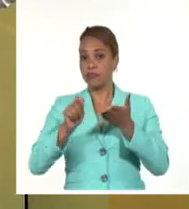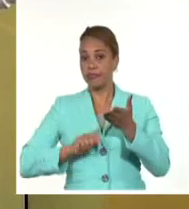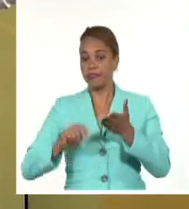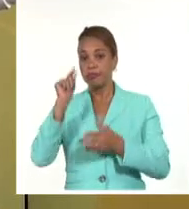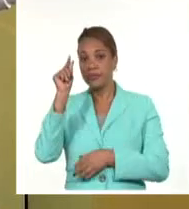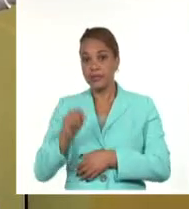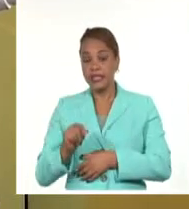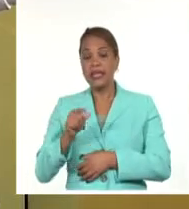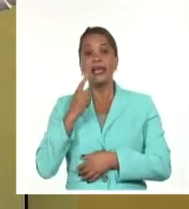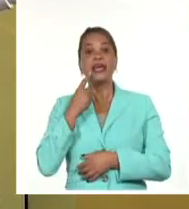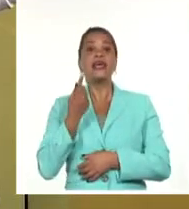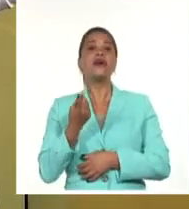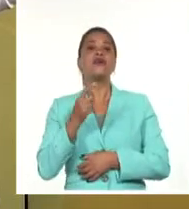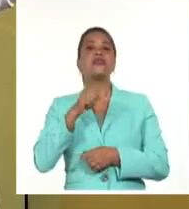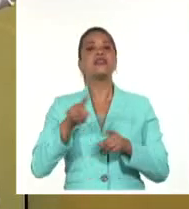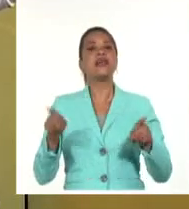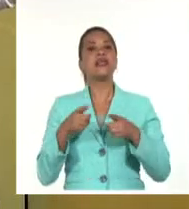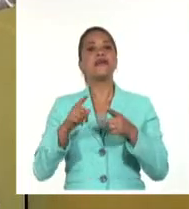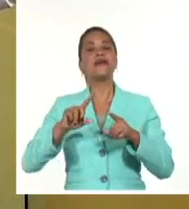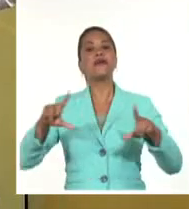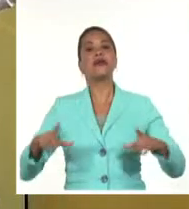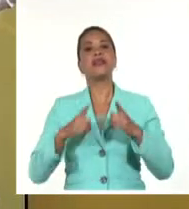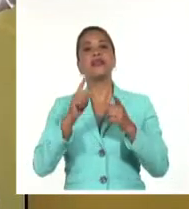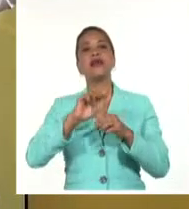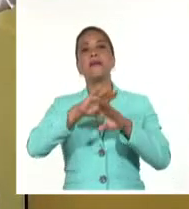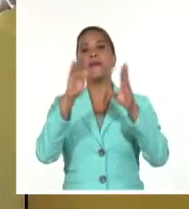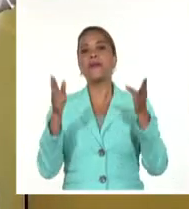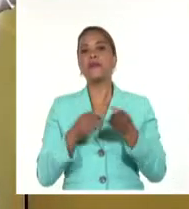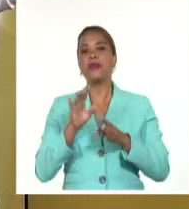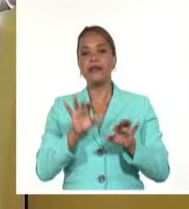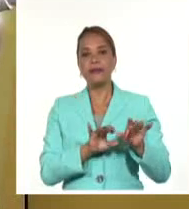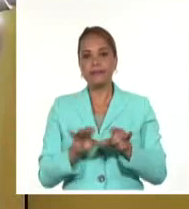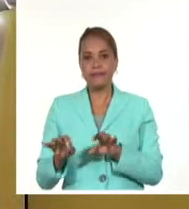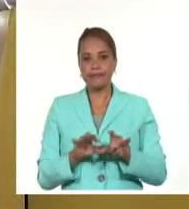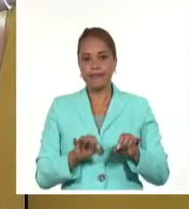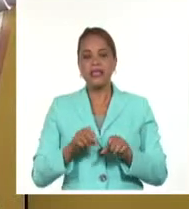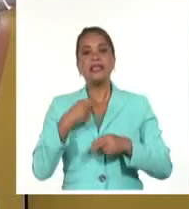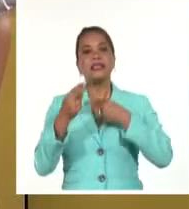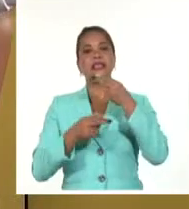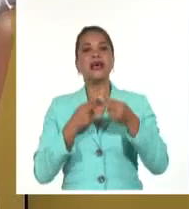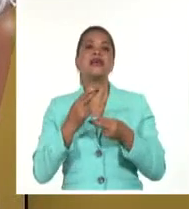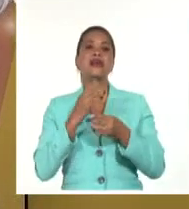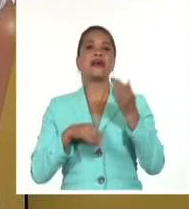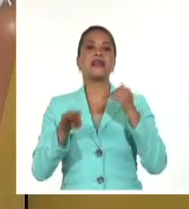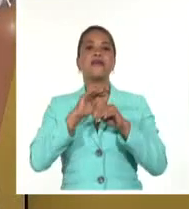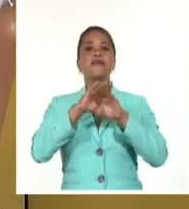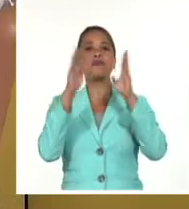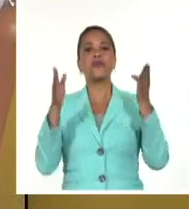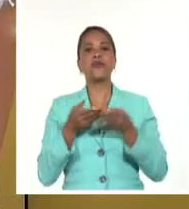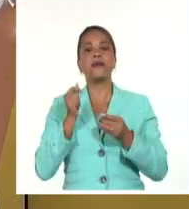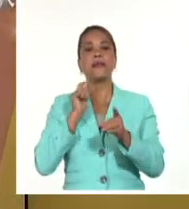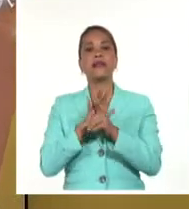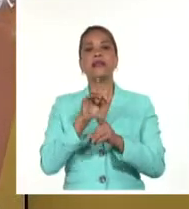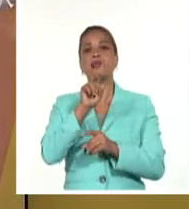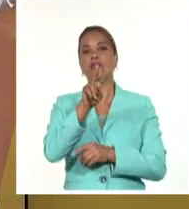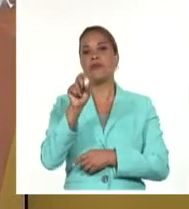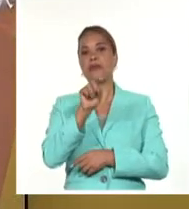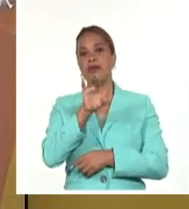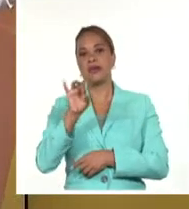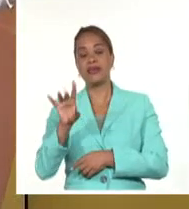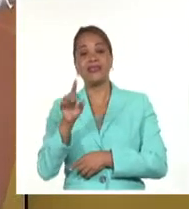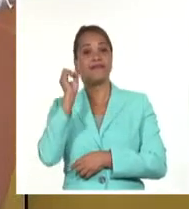celebramos el día mundial del piano esta jornada se desarrolla a nivel mundial desde 2015 cuando surgió esta iniciativa